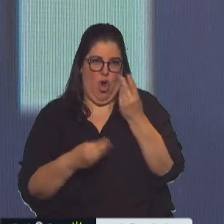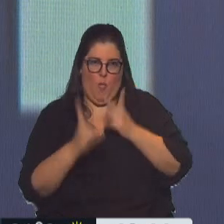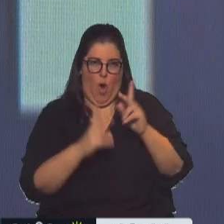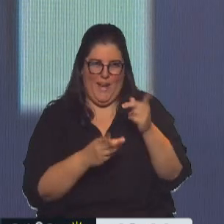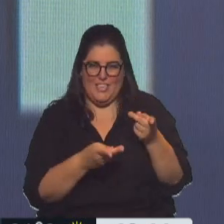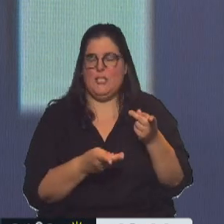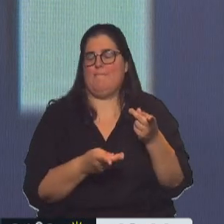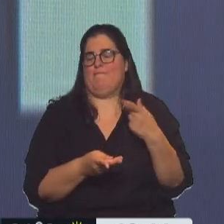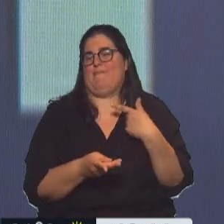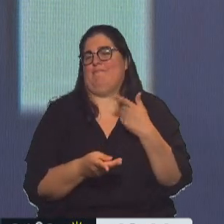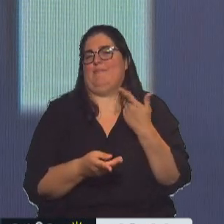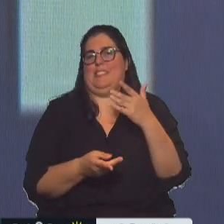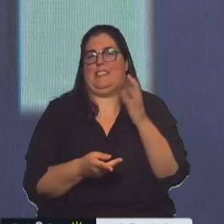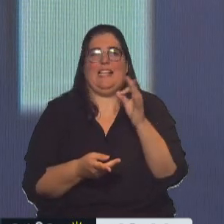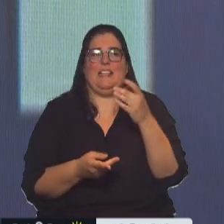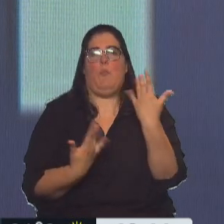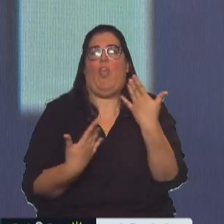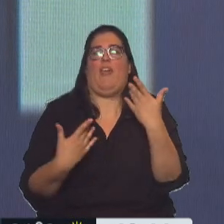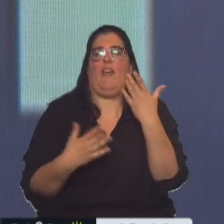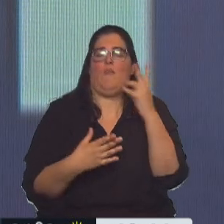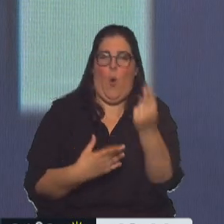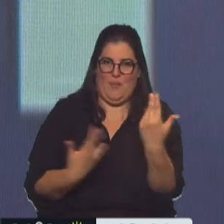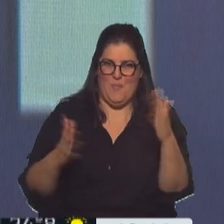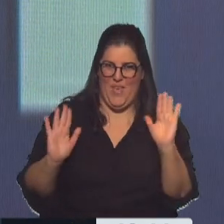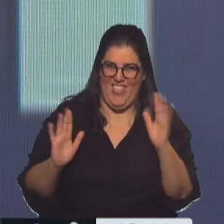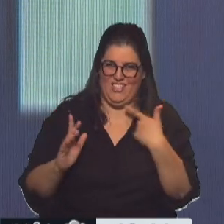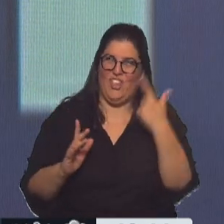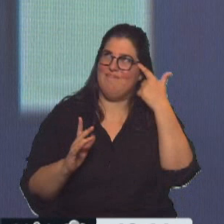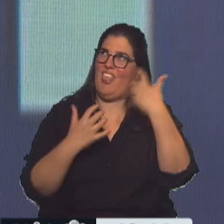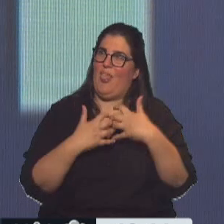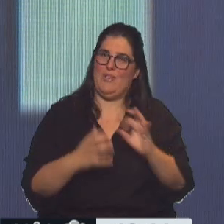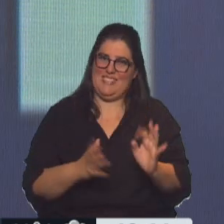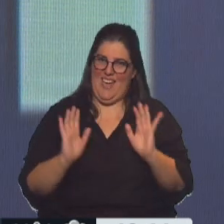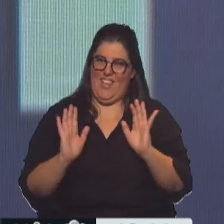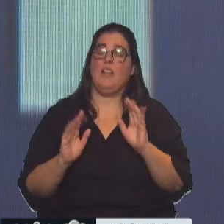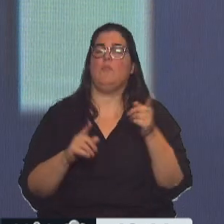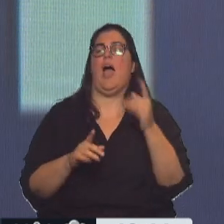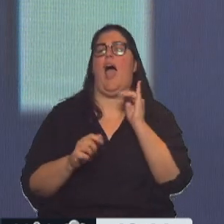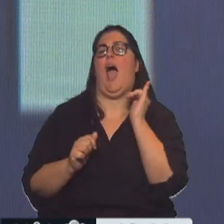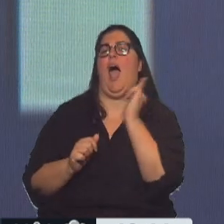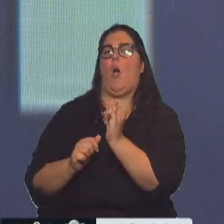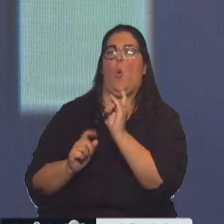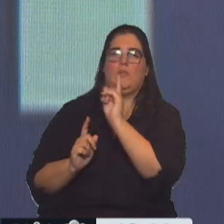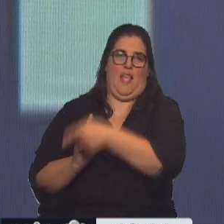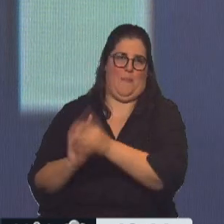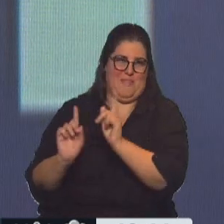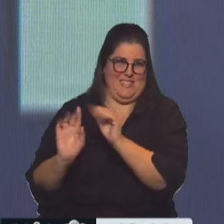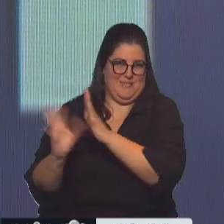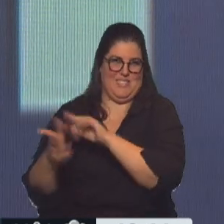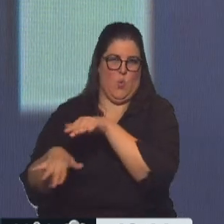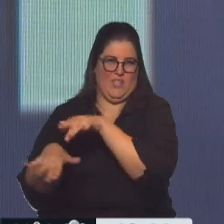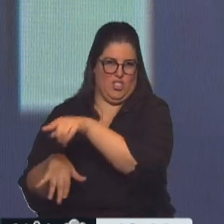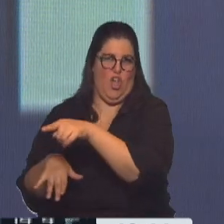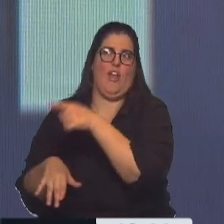le reprochan a Lotocchi, que utilizó malas artes en el ejercicio de la medicina y que por eso debió haberse dado cuenta